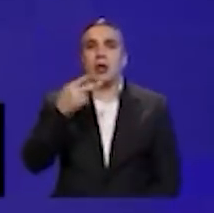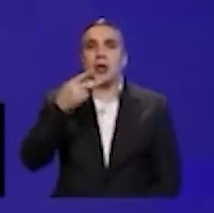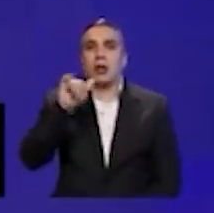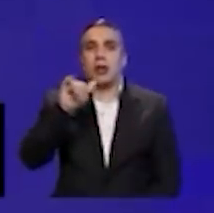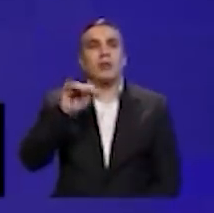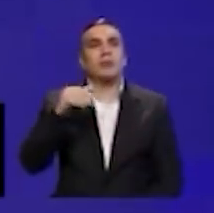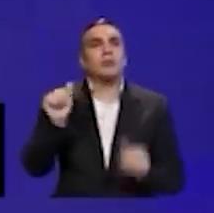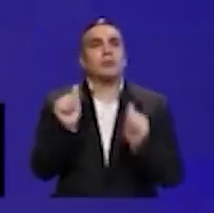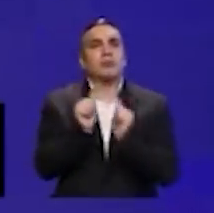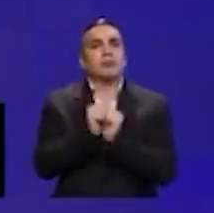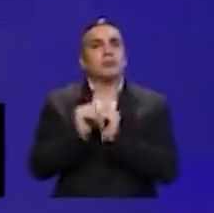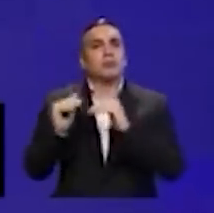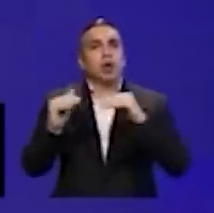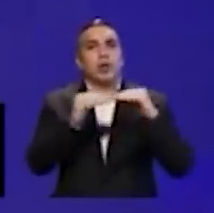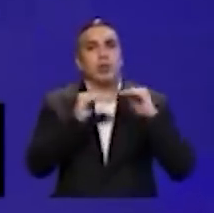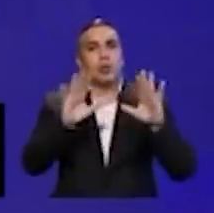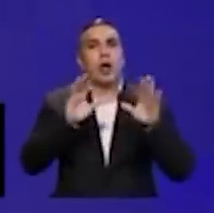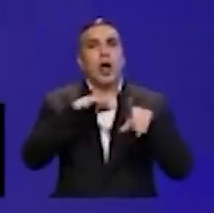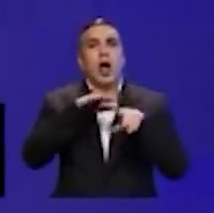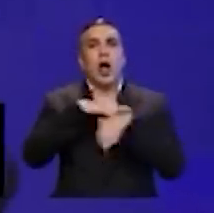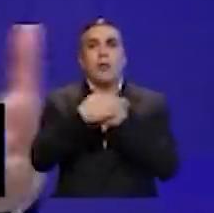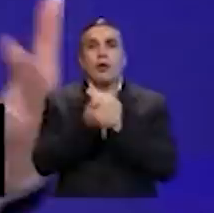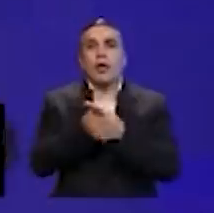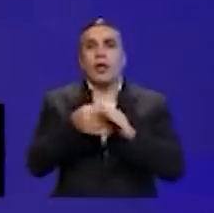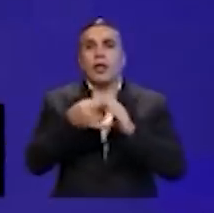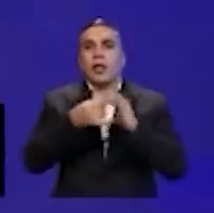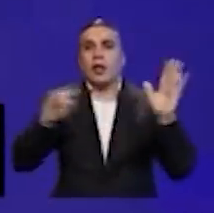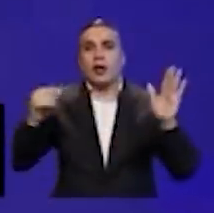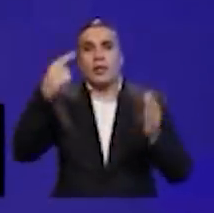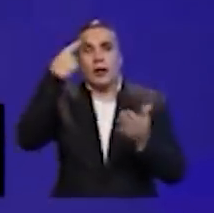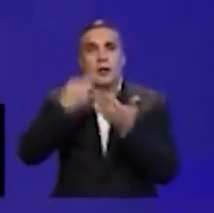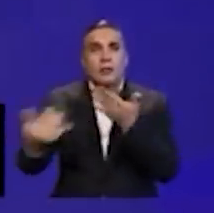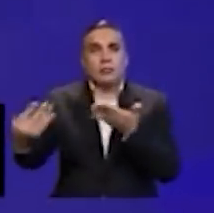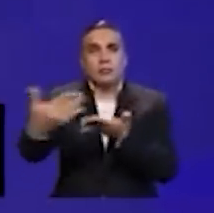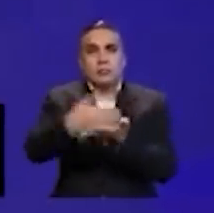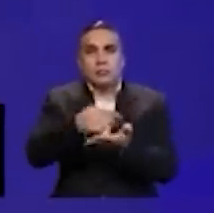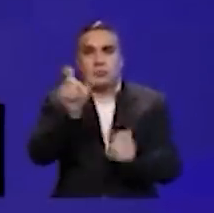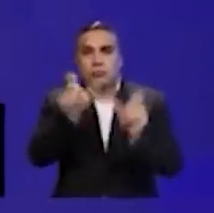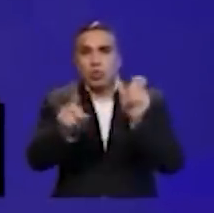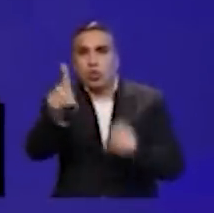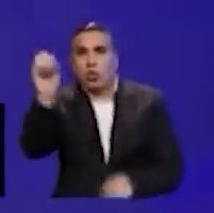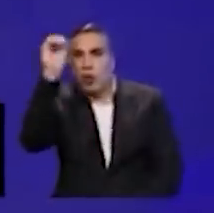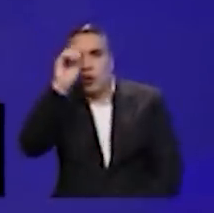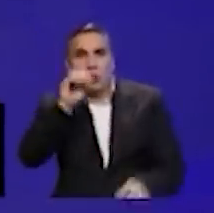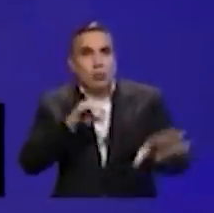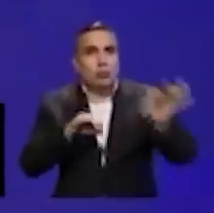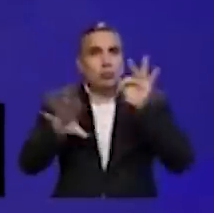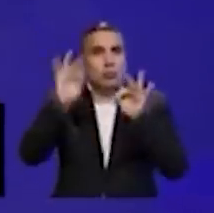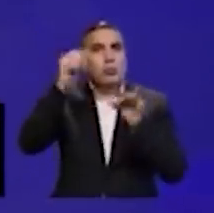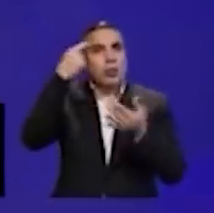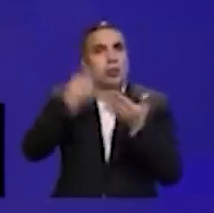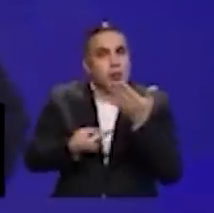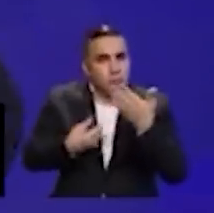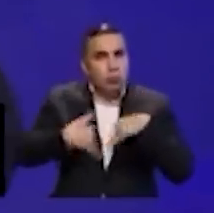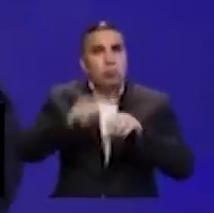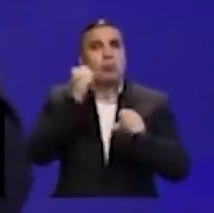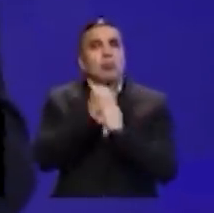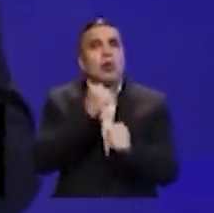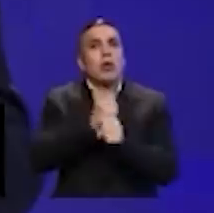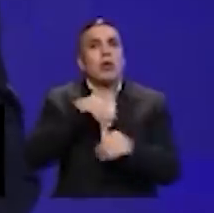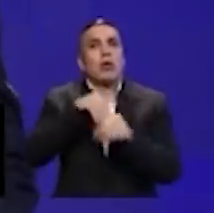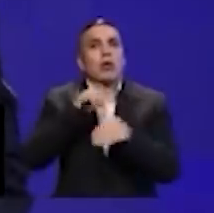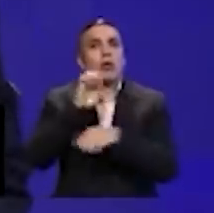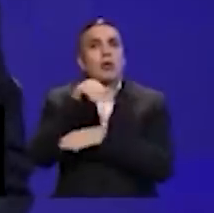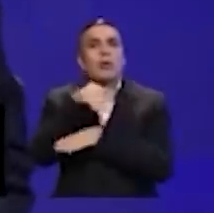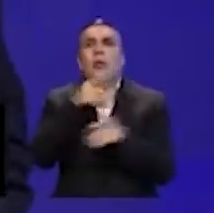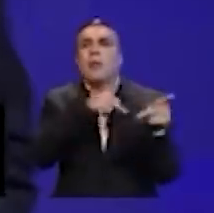lamentablemente. Y para responder tu pregunta, mi querida Ruth, a veces me pongo a pensar, ¿qué sería del Ecuador si yo fuera presidente? ¿Cómo mejoraría todo